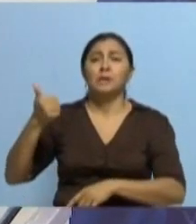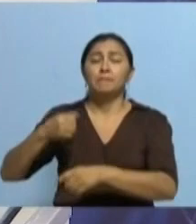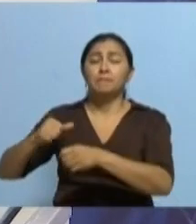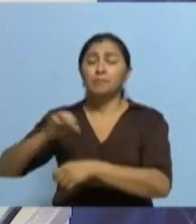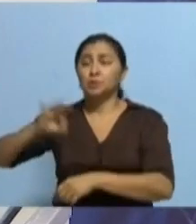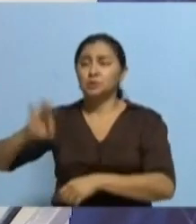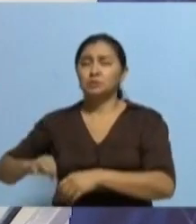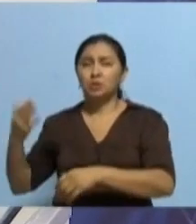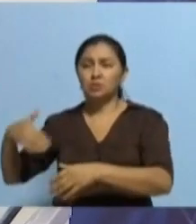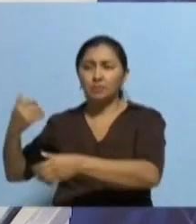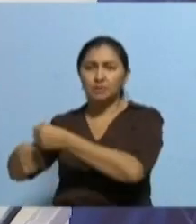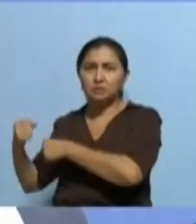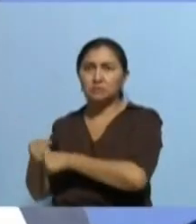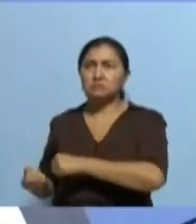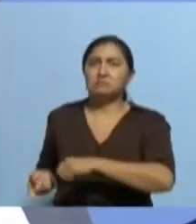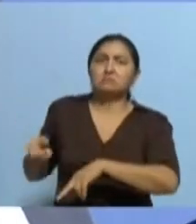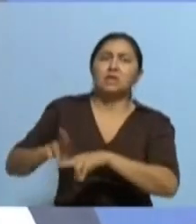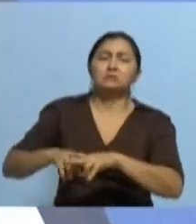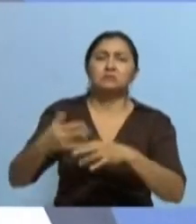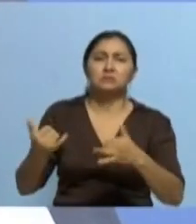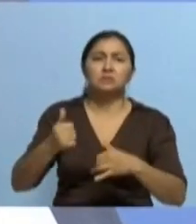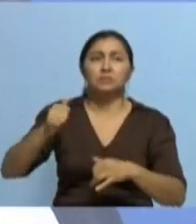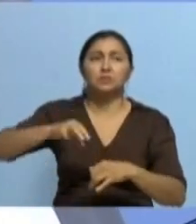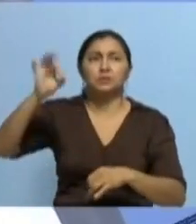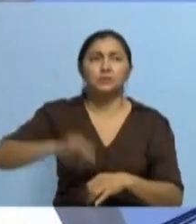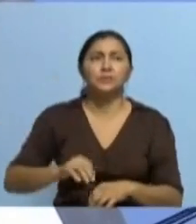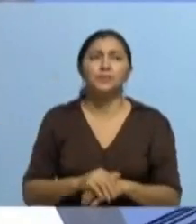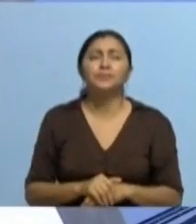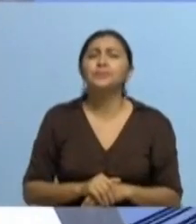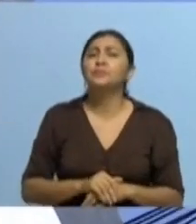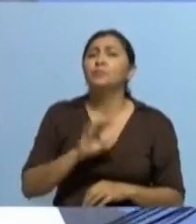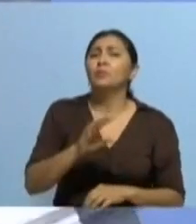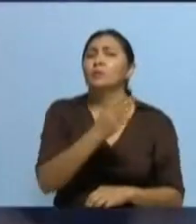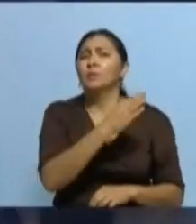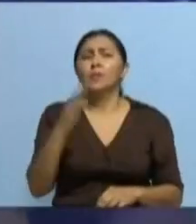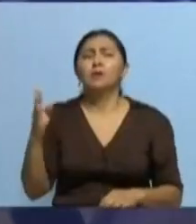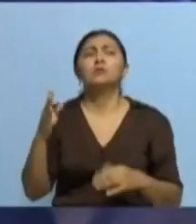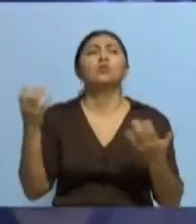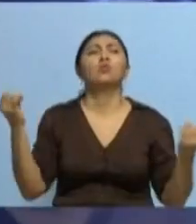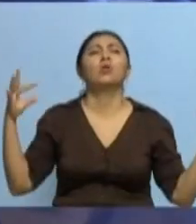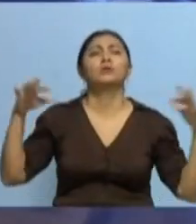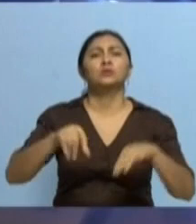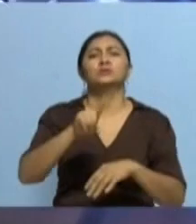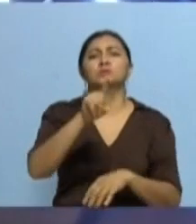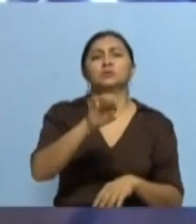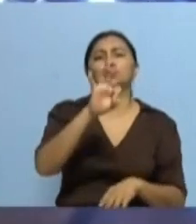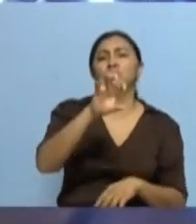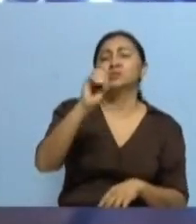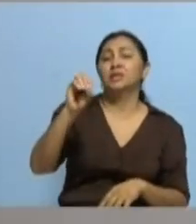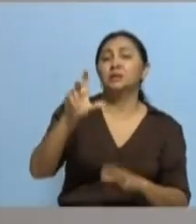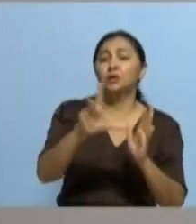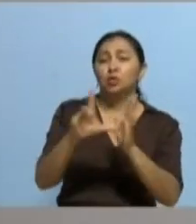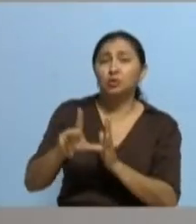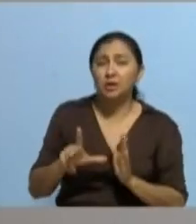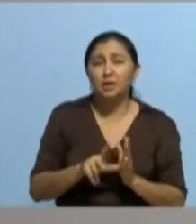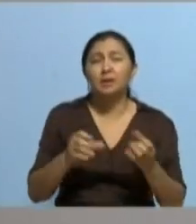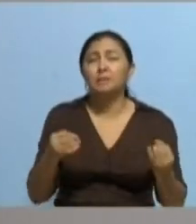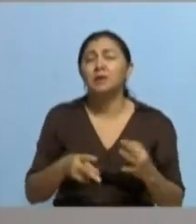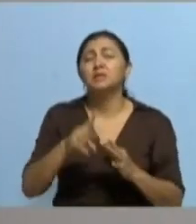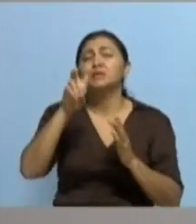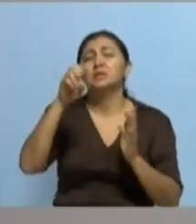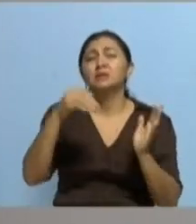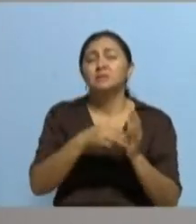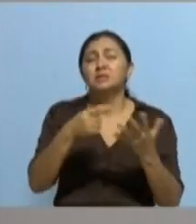misma temporada del año anterior. En Barranquilla existen 180 hoteles que en total suman aproximadamente